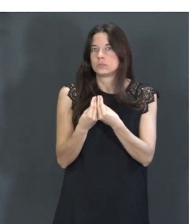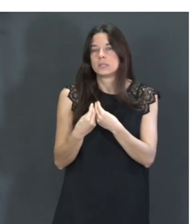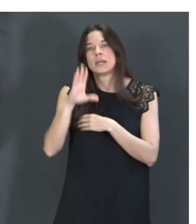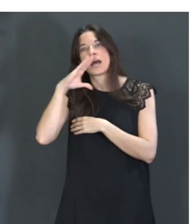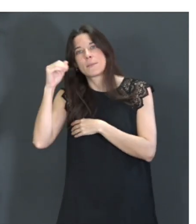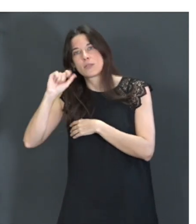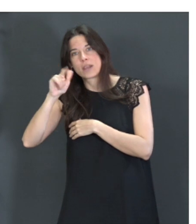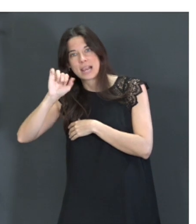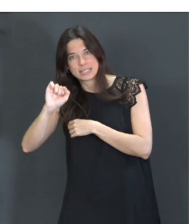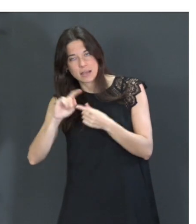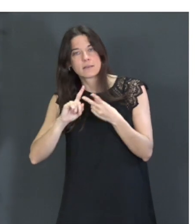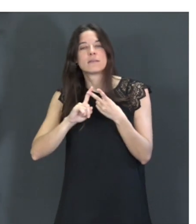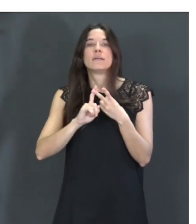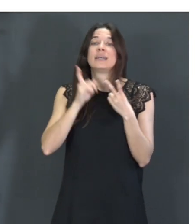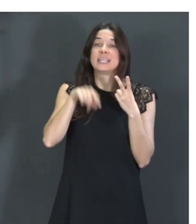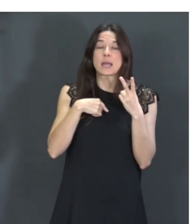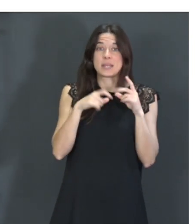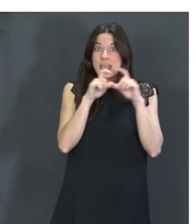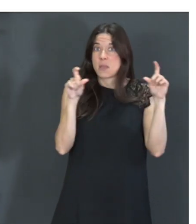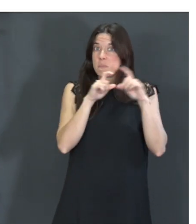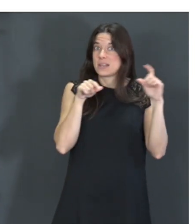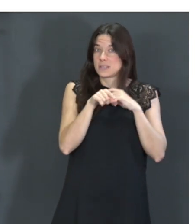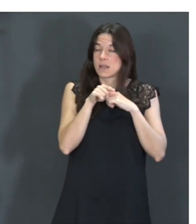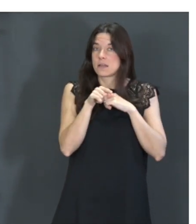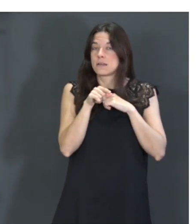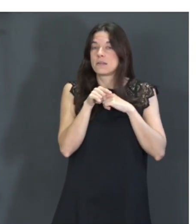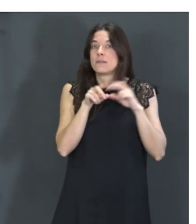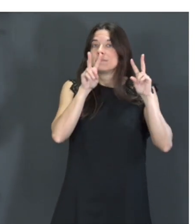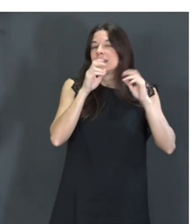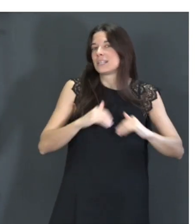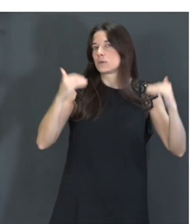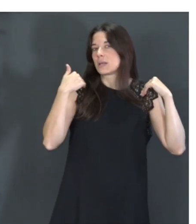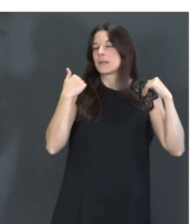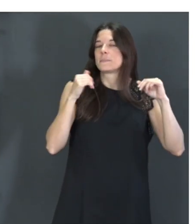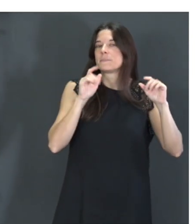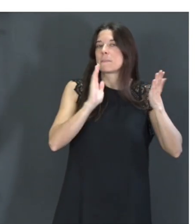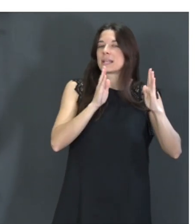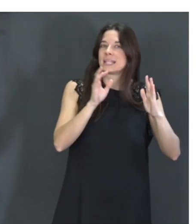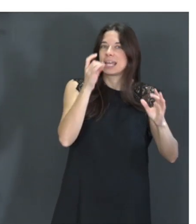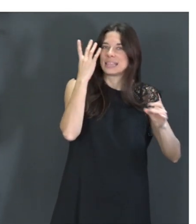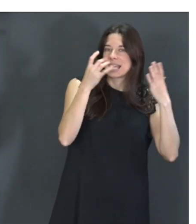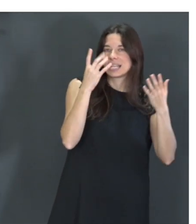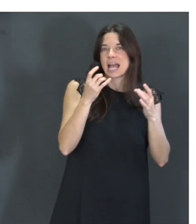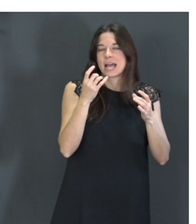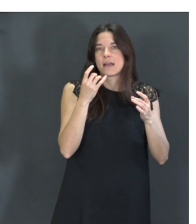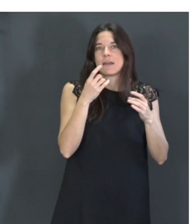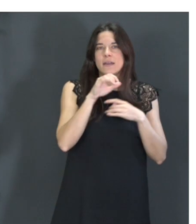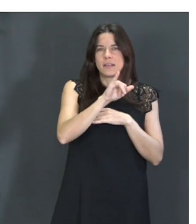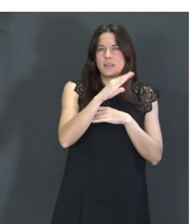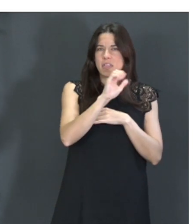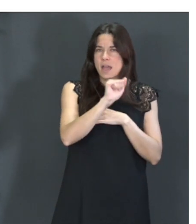Alexa como también la empresa que se encargó de la parte técnica creativa y CEAFA,